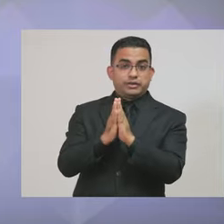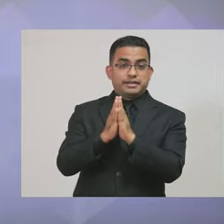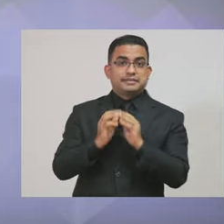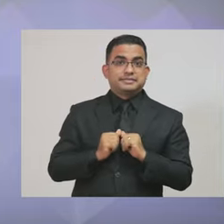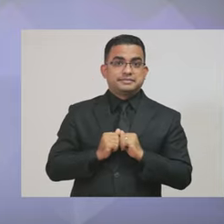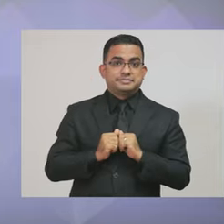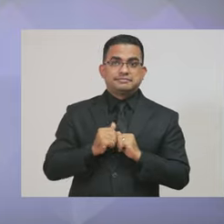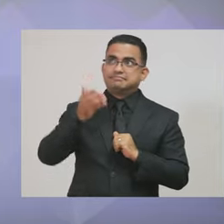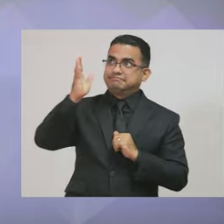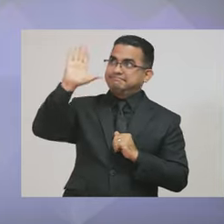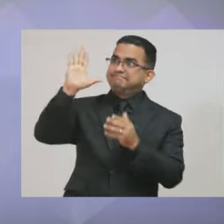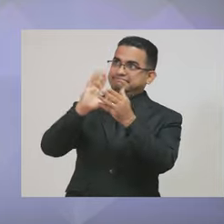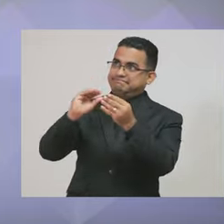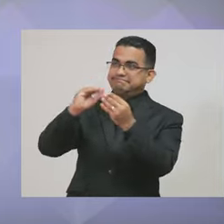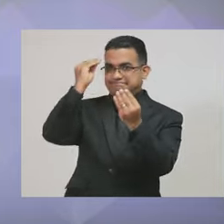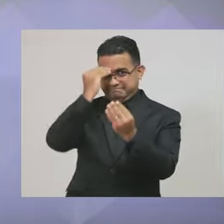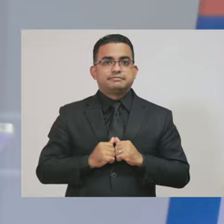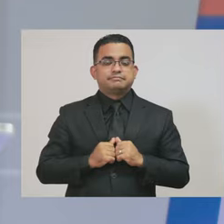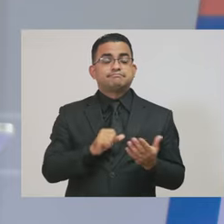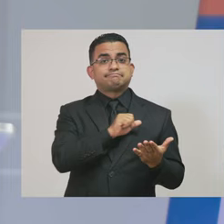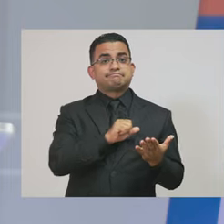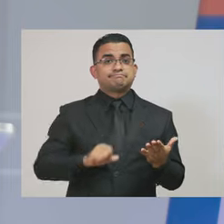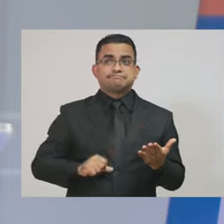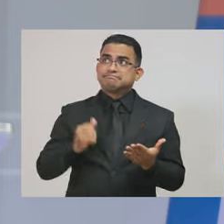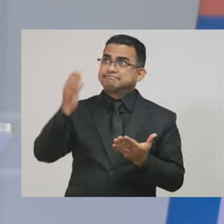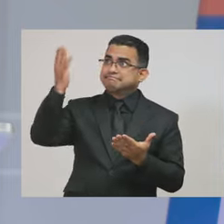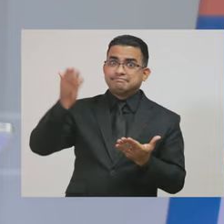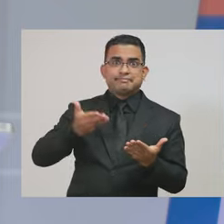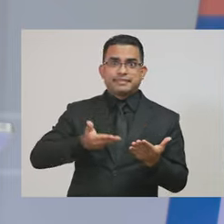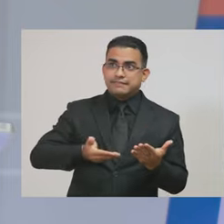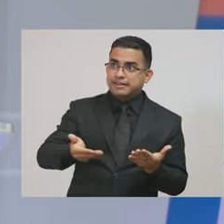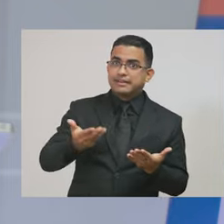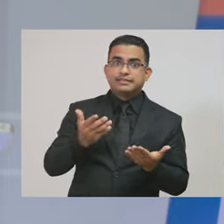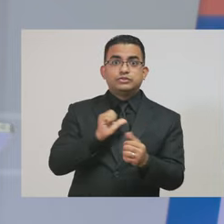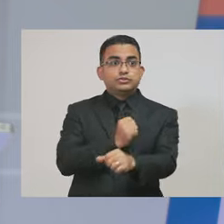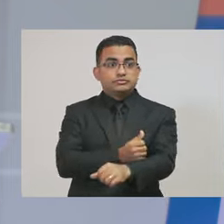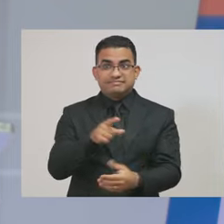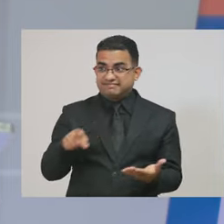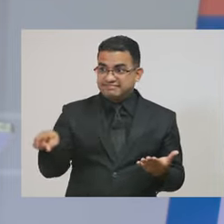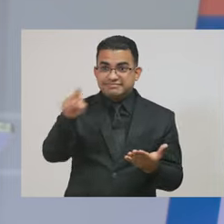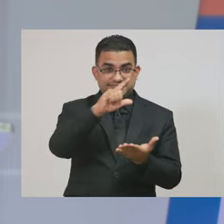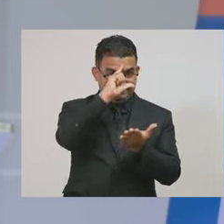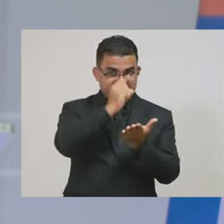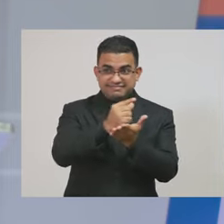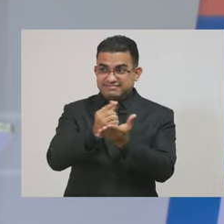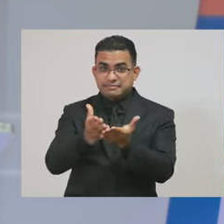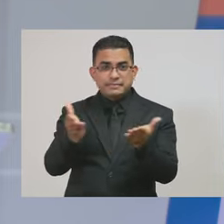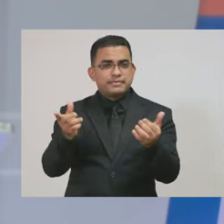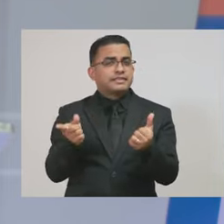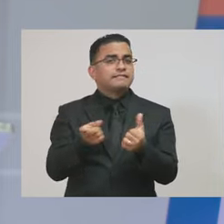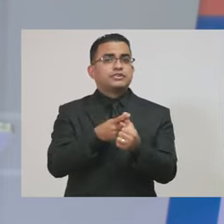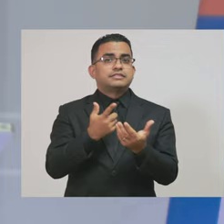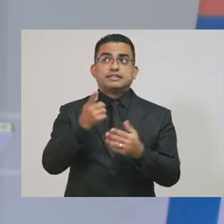oración palabra de dios como nos invita el señor y nos ilumina mis queridos graduandos y